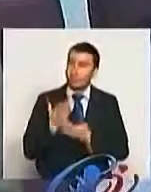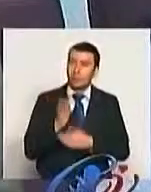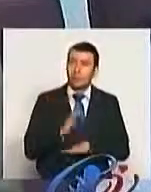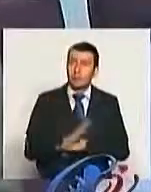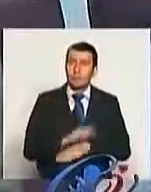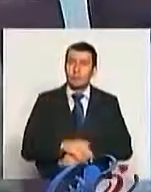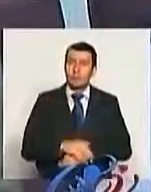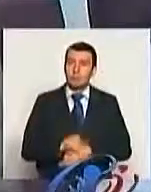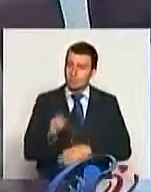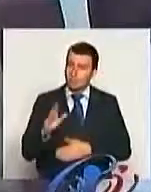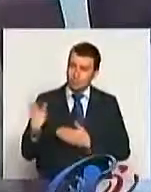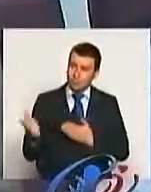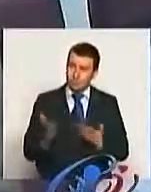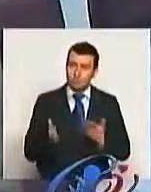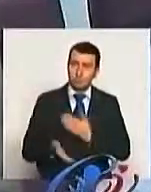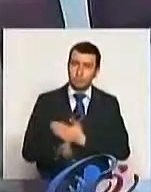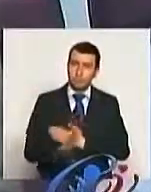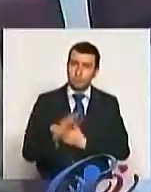Adelante. ¿Aló? Sí, adelante.